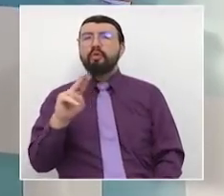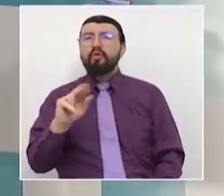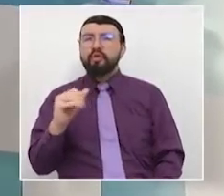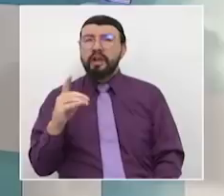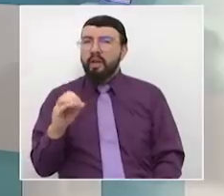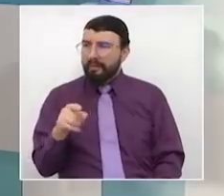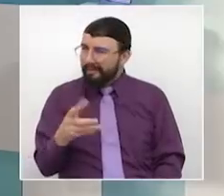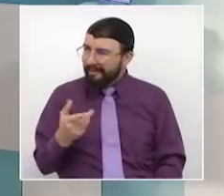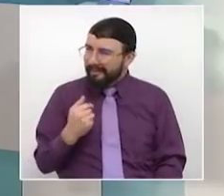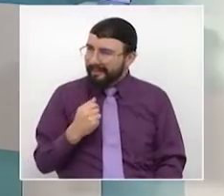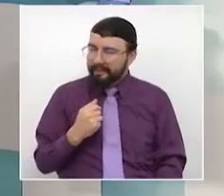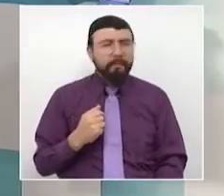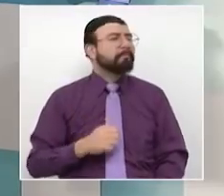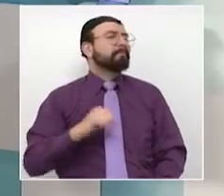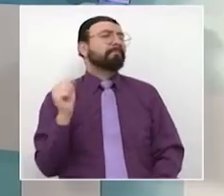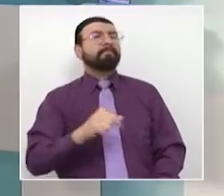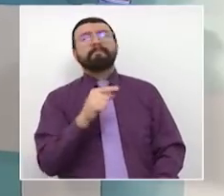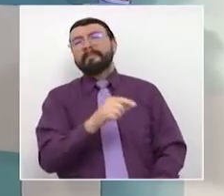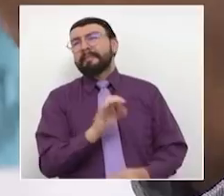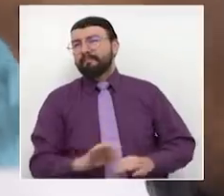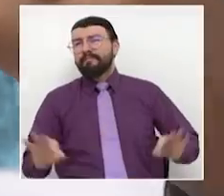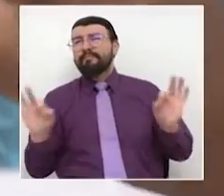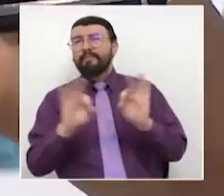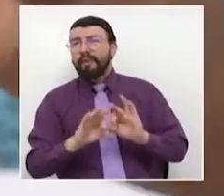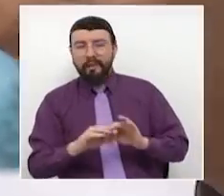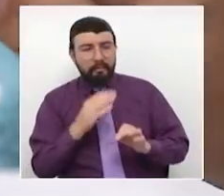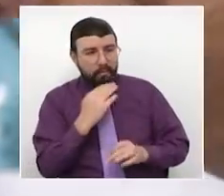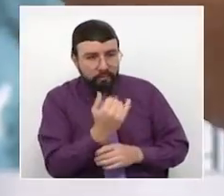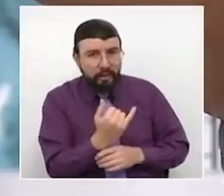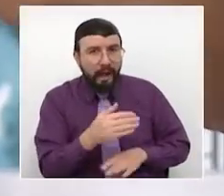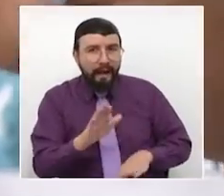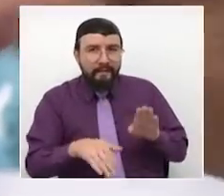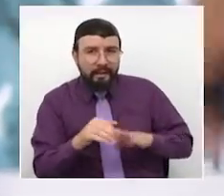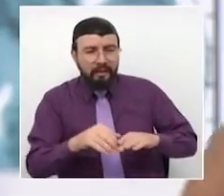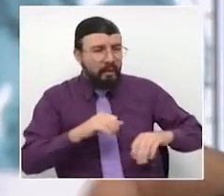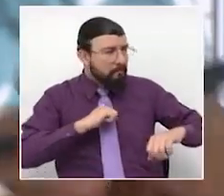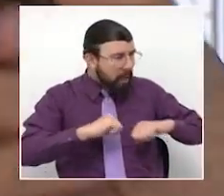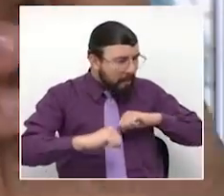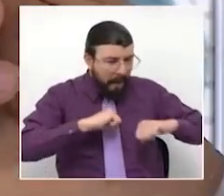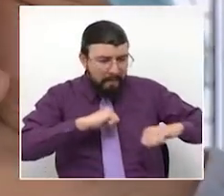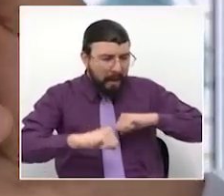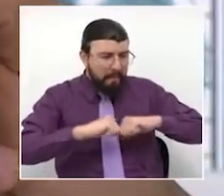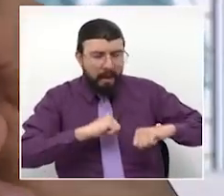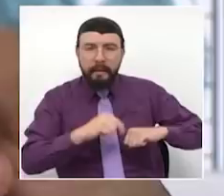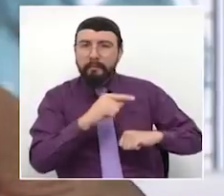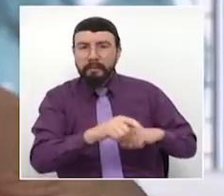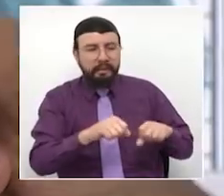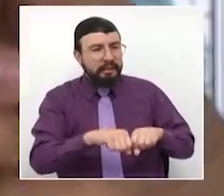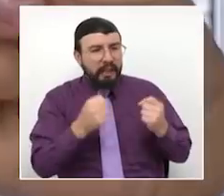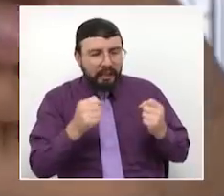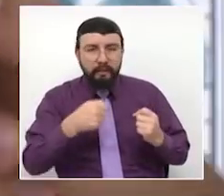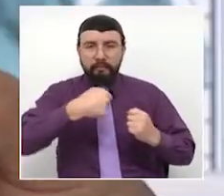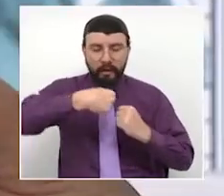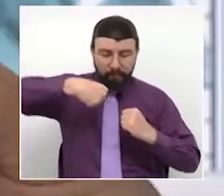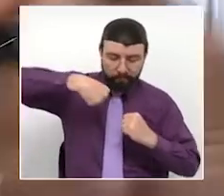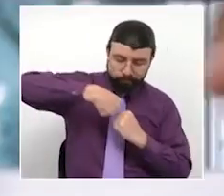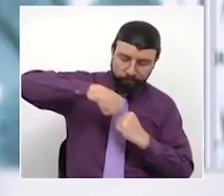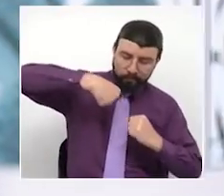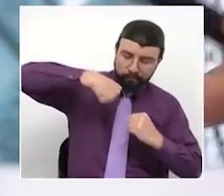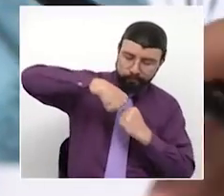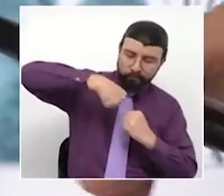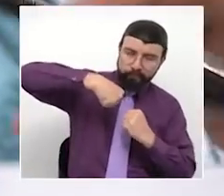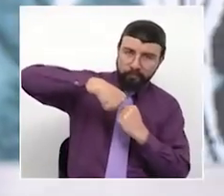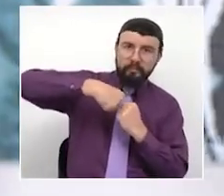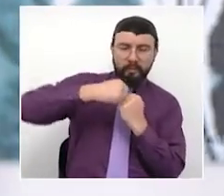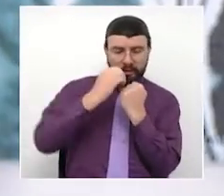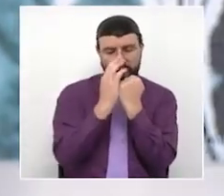para importantísimo eso. Cuando se desgastan estas facetas, los soportes son estos. Entonces uno,